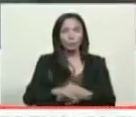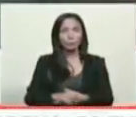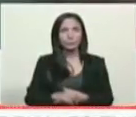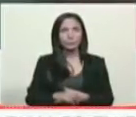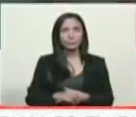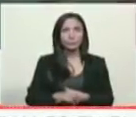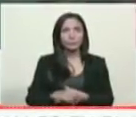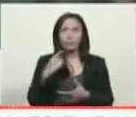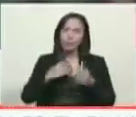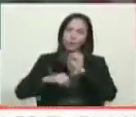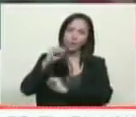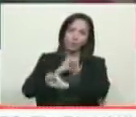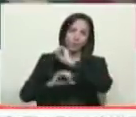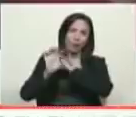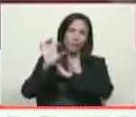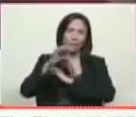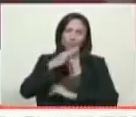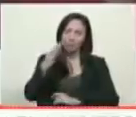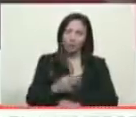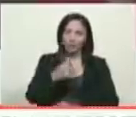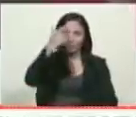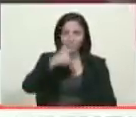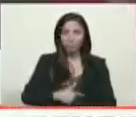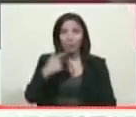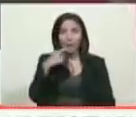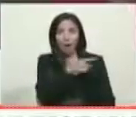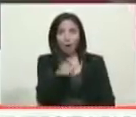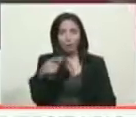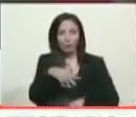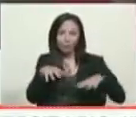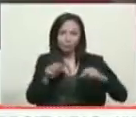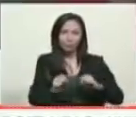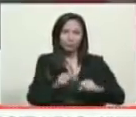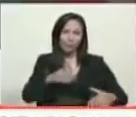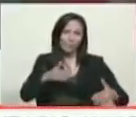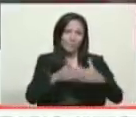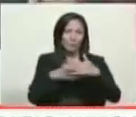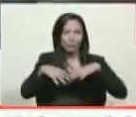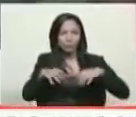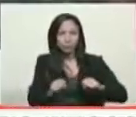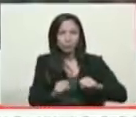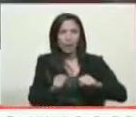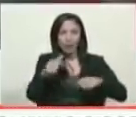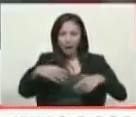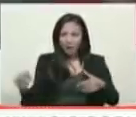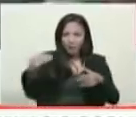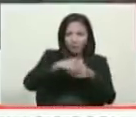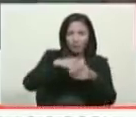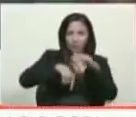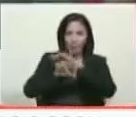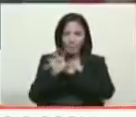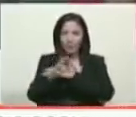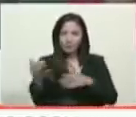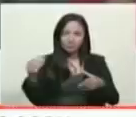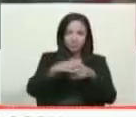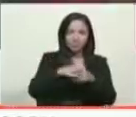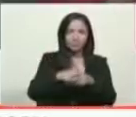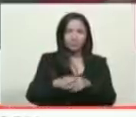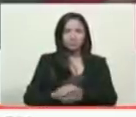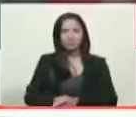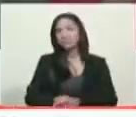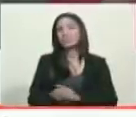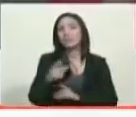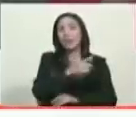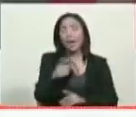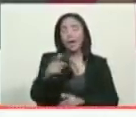vamos a defender nuestra patria. Y si se le ocurre entrar a nuestro país, a nuestro territorio, van a